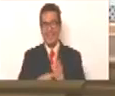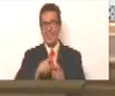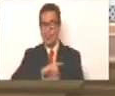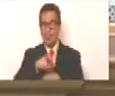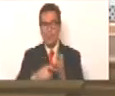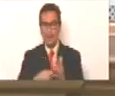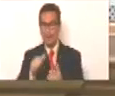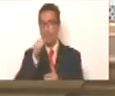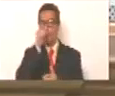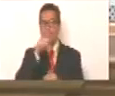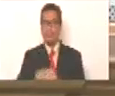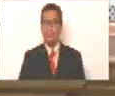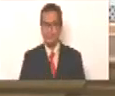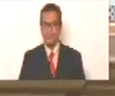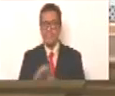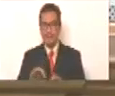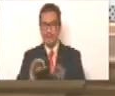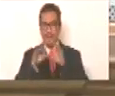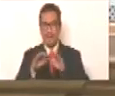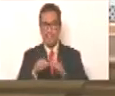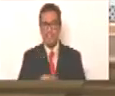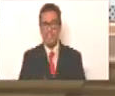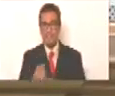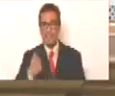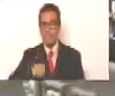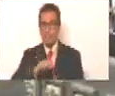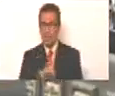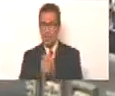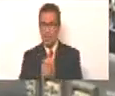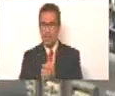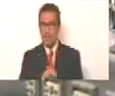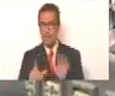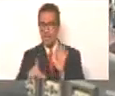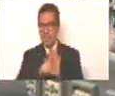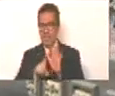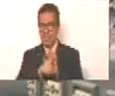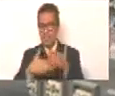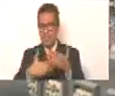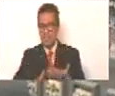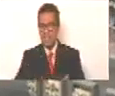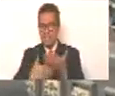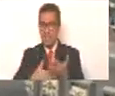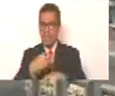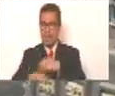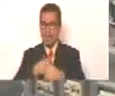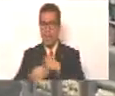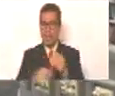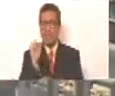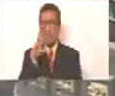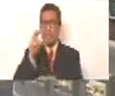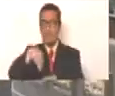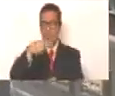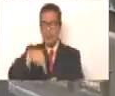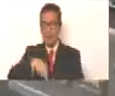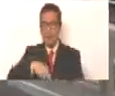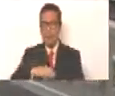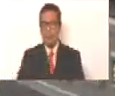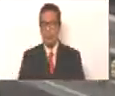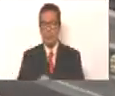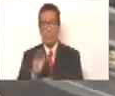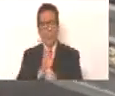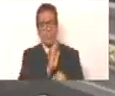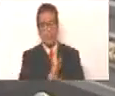Nuestros invitados especiales para que reciban de nuestras manos la ley sancionada por la Asamblea Nacional para la protección del ágave